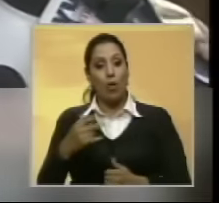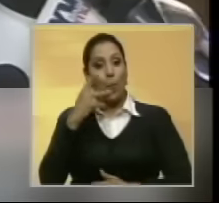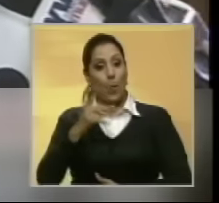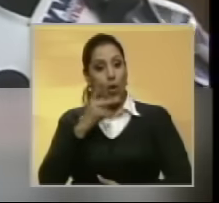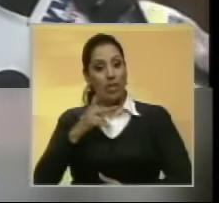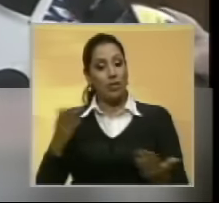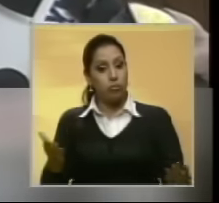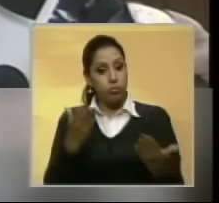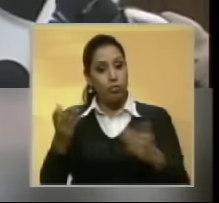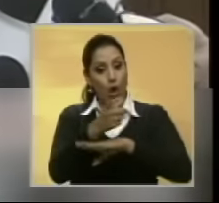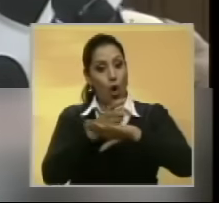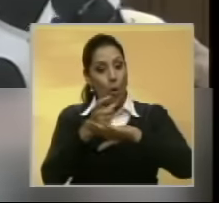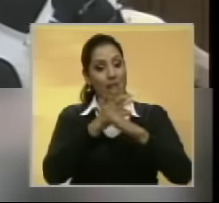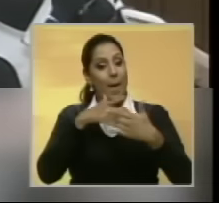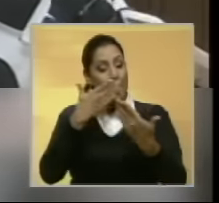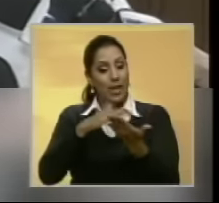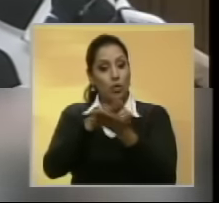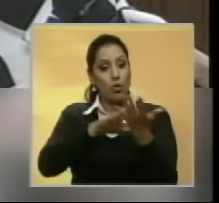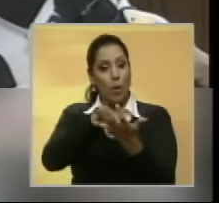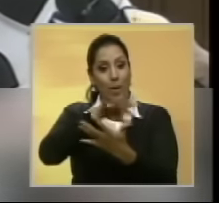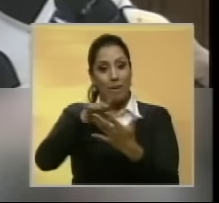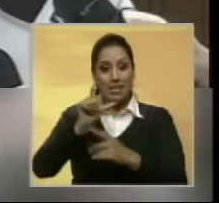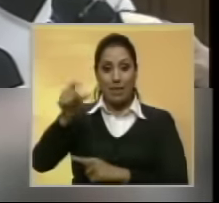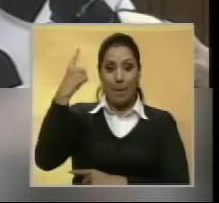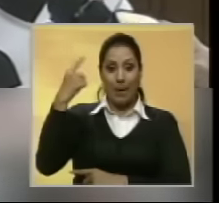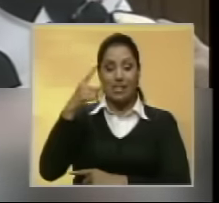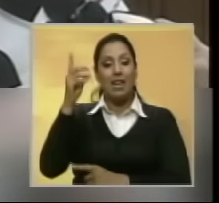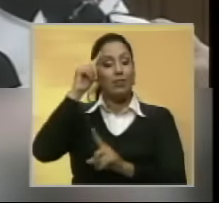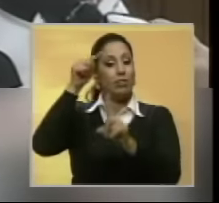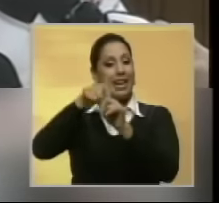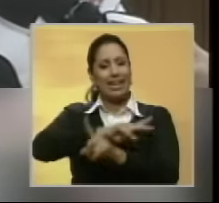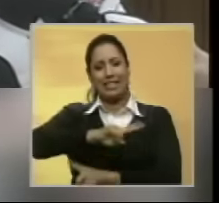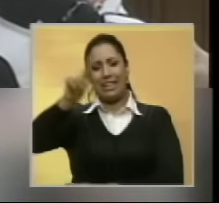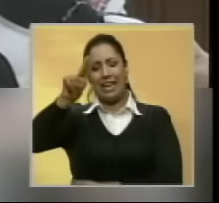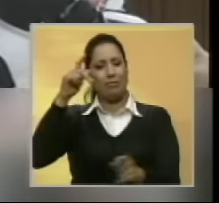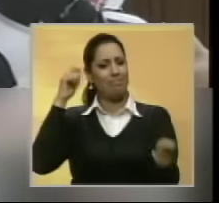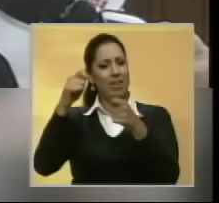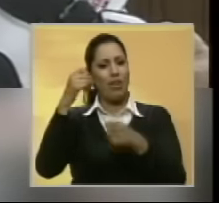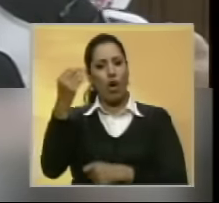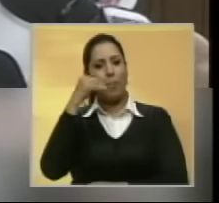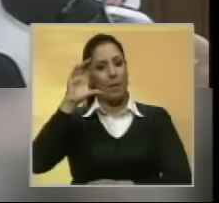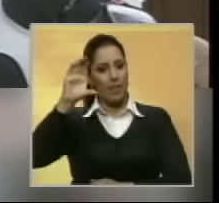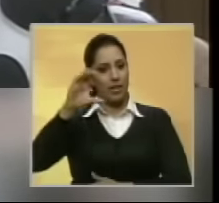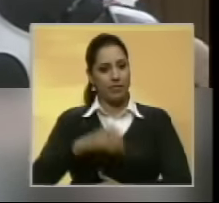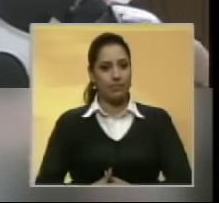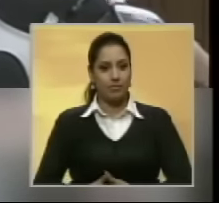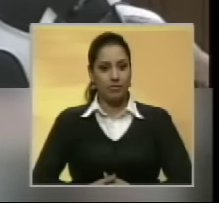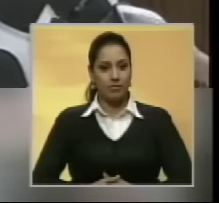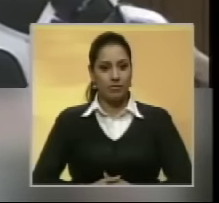que impulsa el gobierno para combatir la crisis, la semana pasada se alcanzó un récord en la distribución de alimentos en el país.